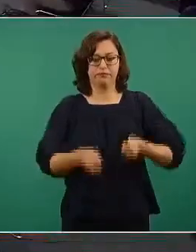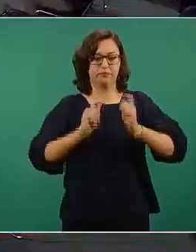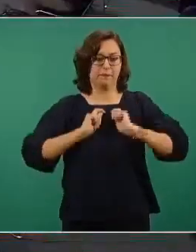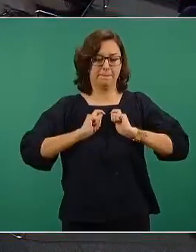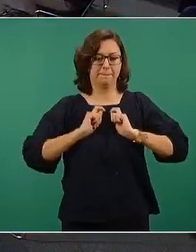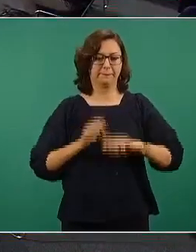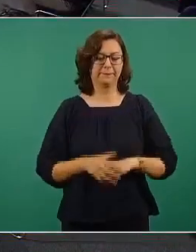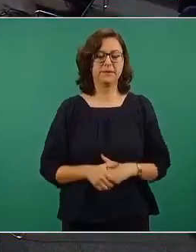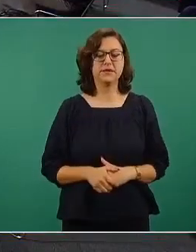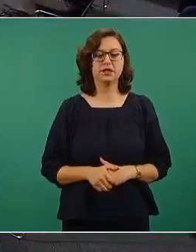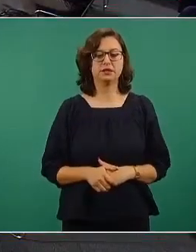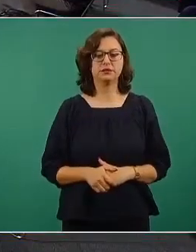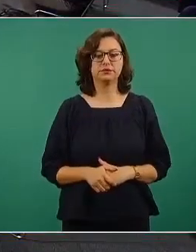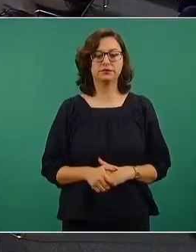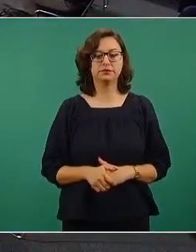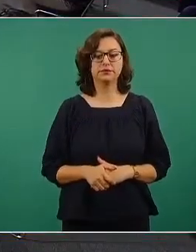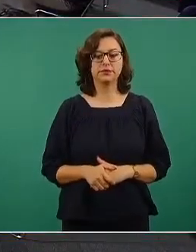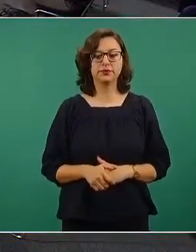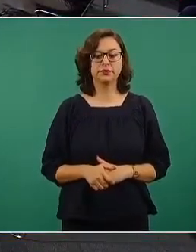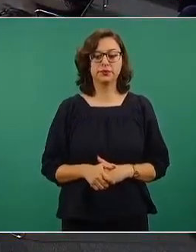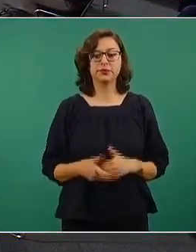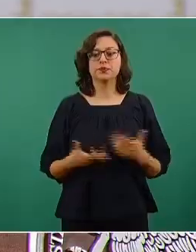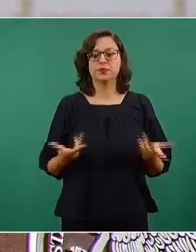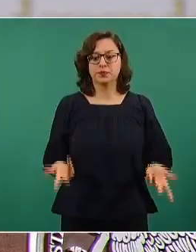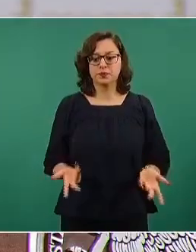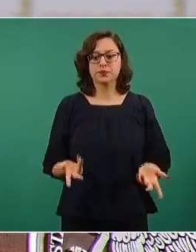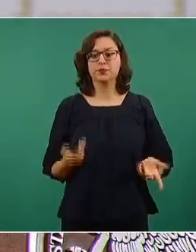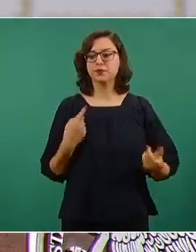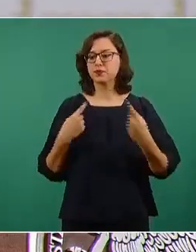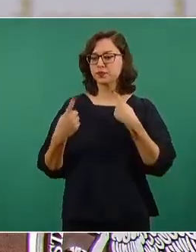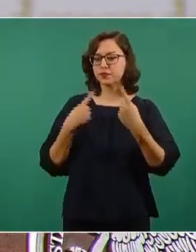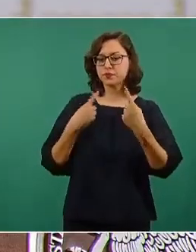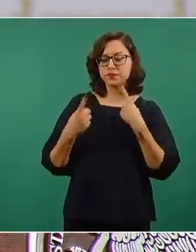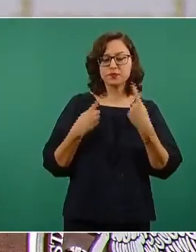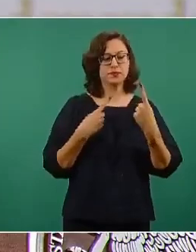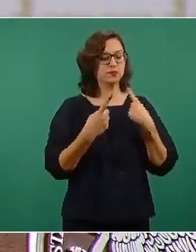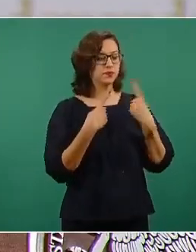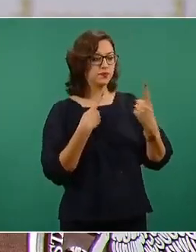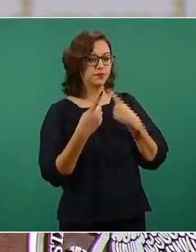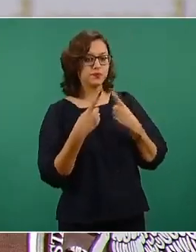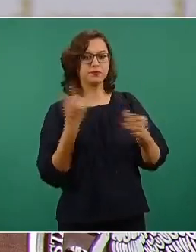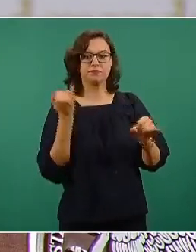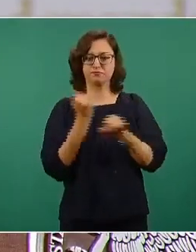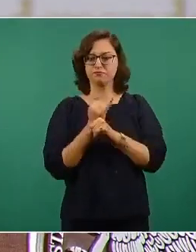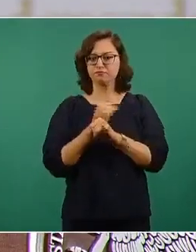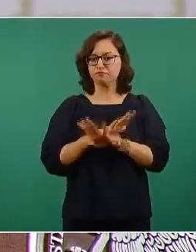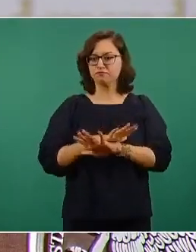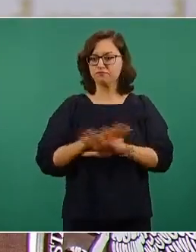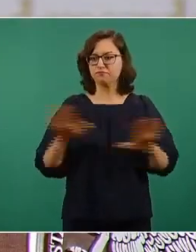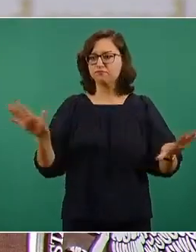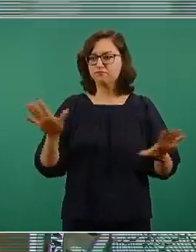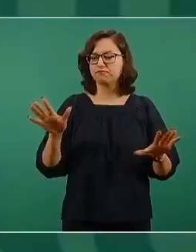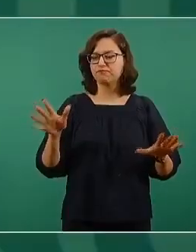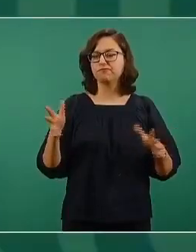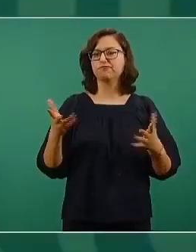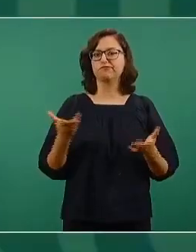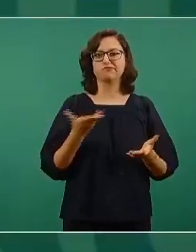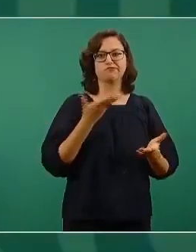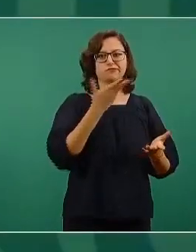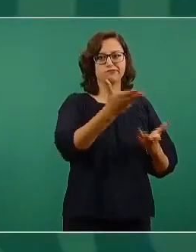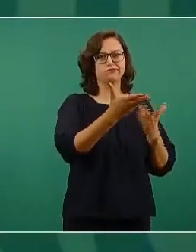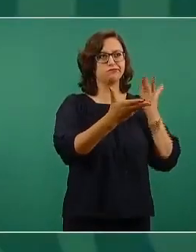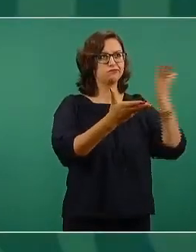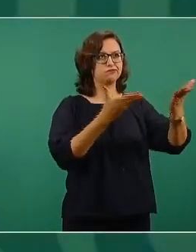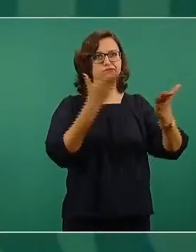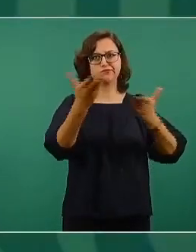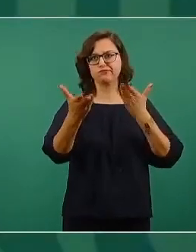Y entre otros, precisamente se acordó solicitar información a las diversas fiscalías, tanto